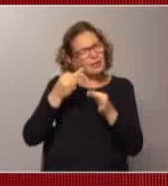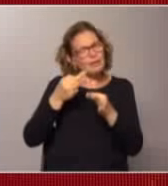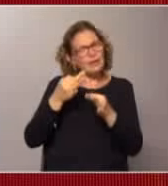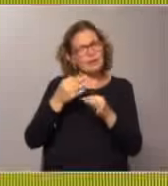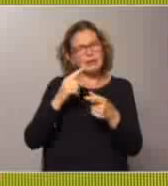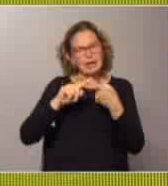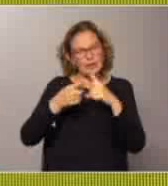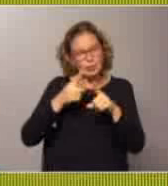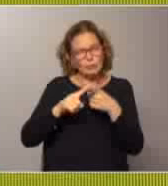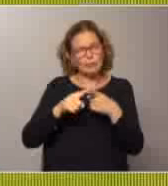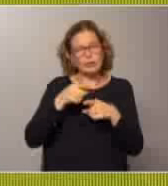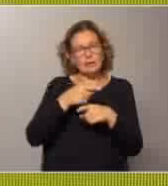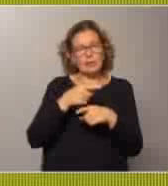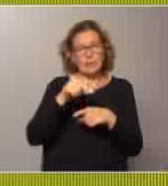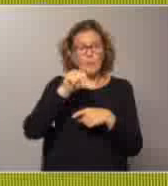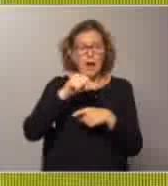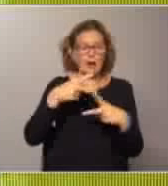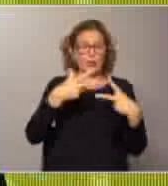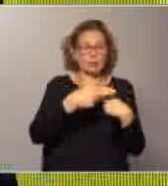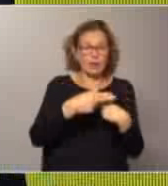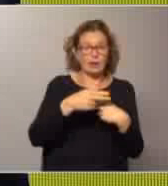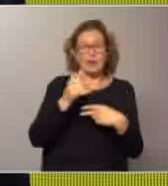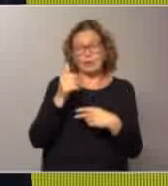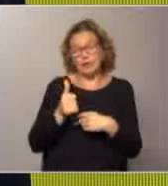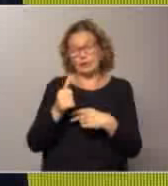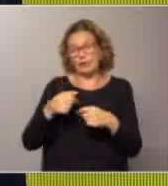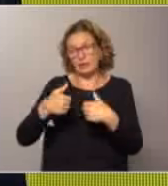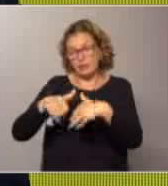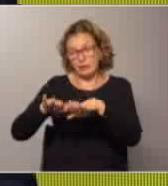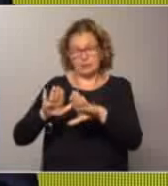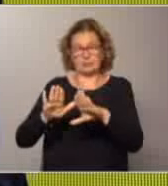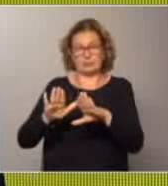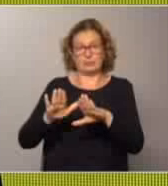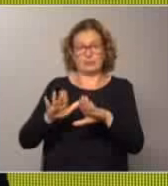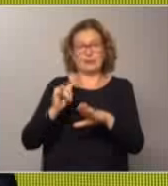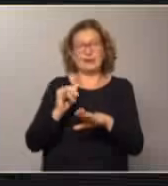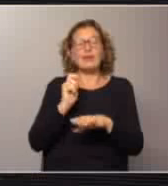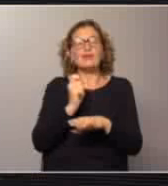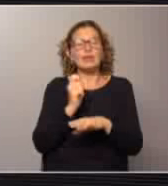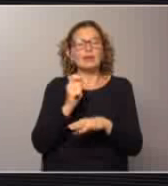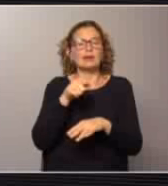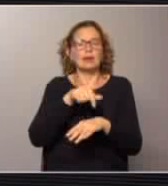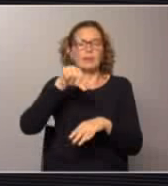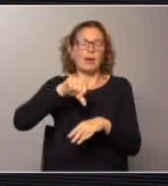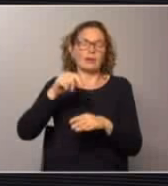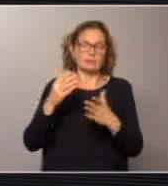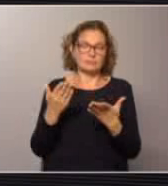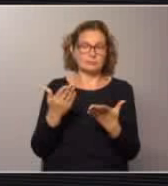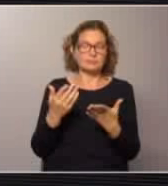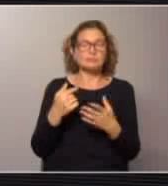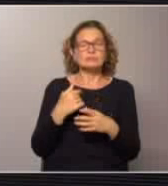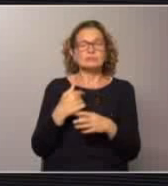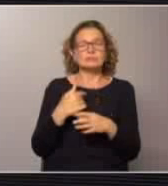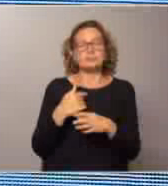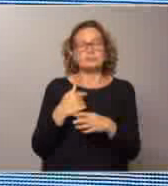en la discusión de que estuvieron mal en cortarlo o estuvieron bien en no cortarlo quien estuvo bien quien estuvo mal sobre este caso y